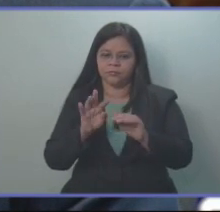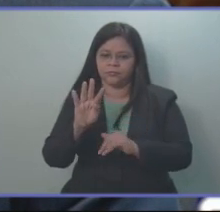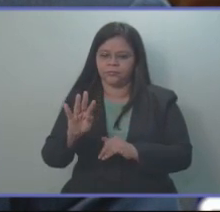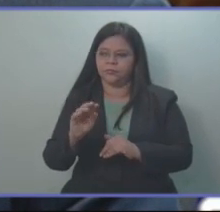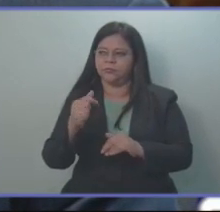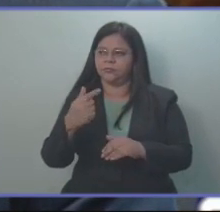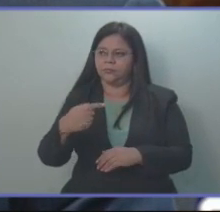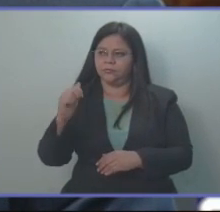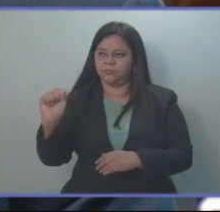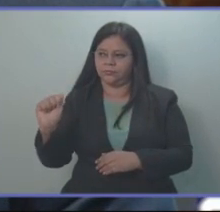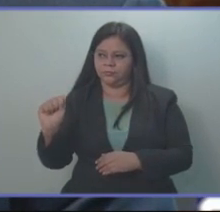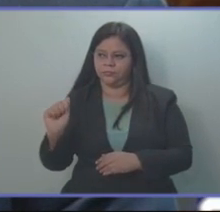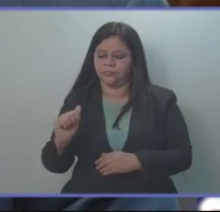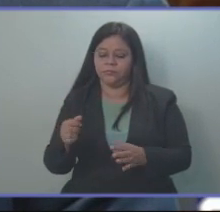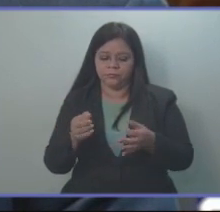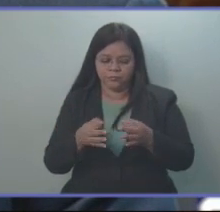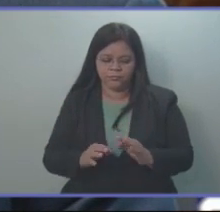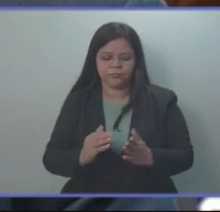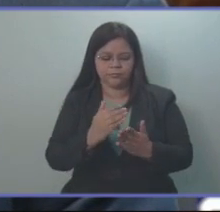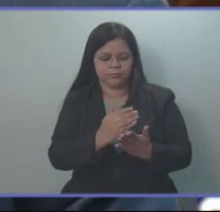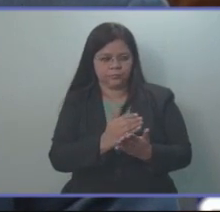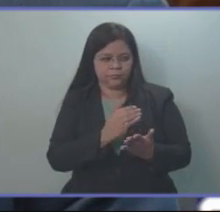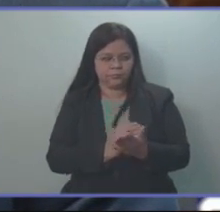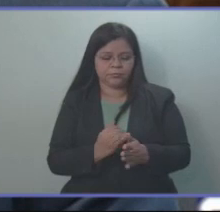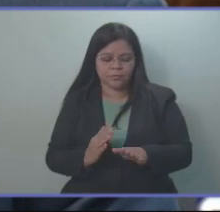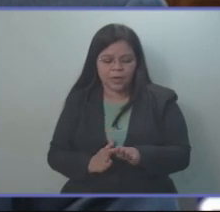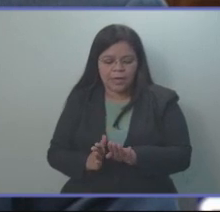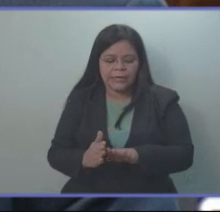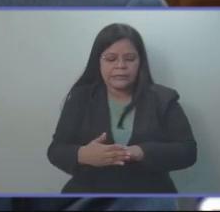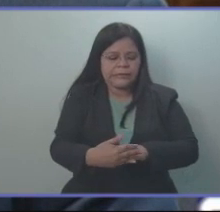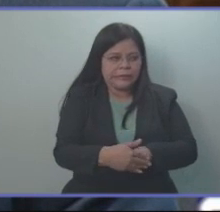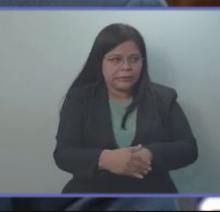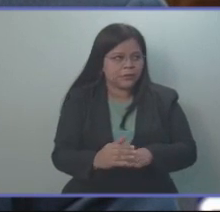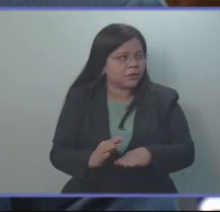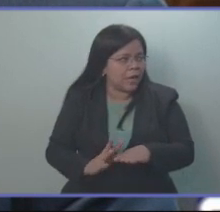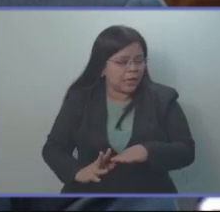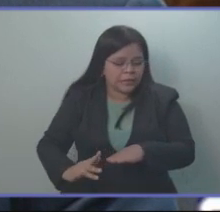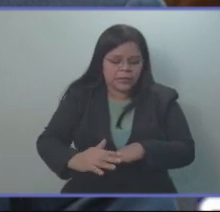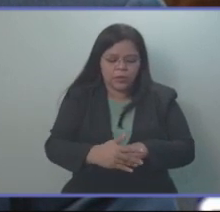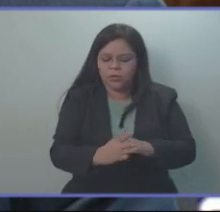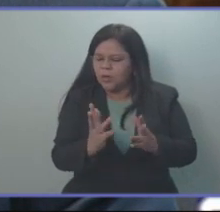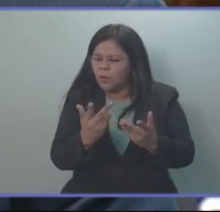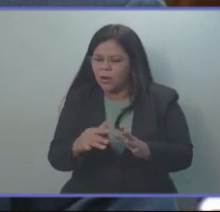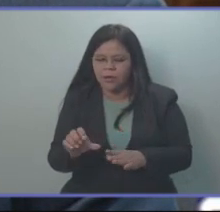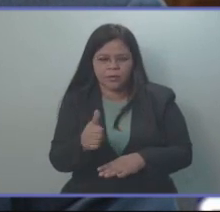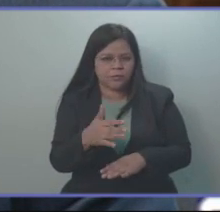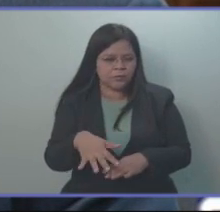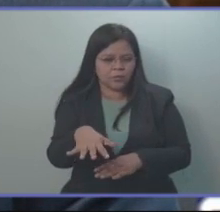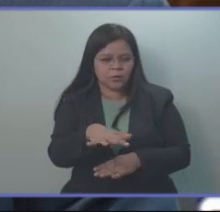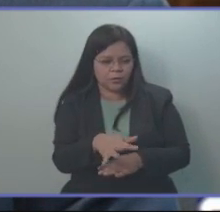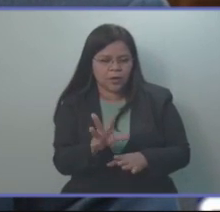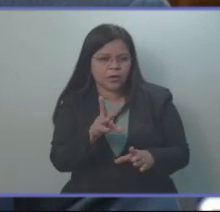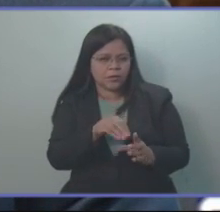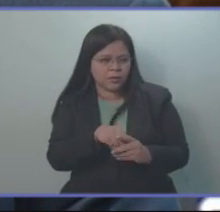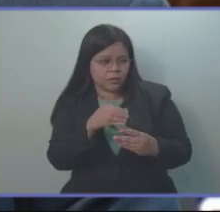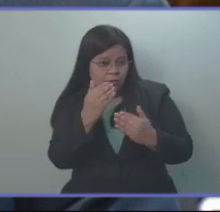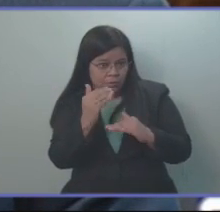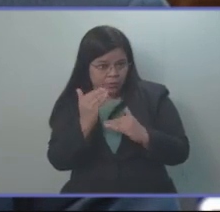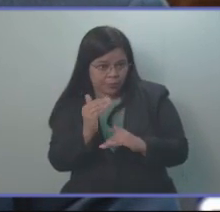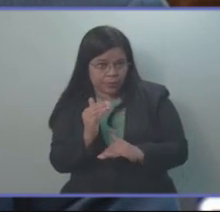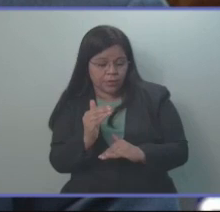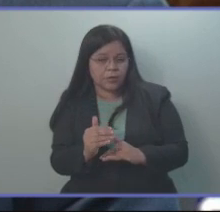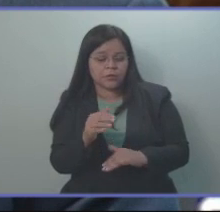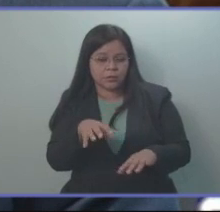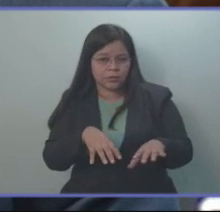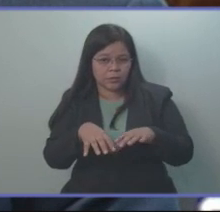la siguiente manera. Las islas, islotes, cayos o cualquier otro territorio insular que esté dentro de los límites que componen a